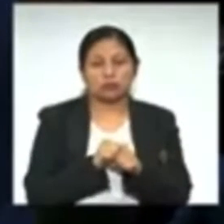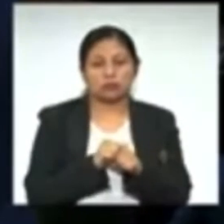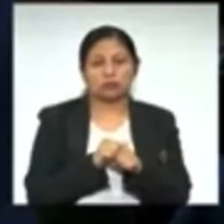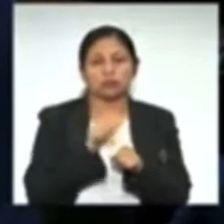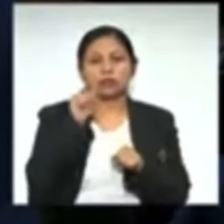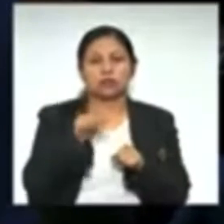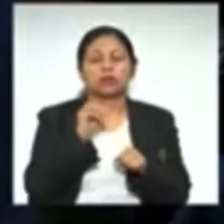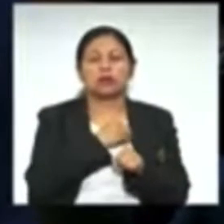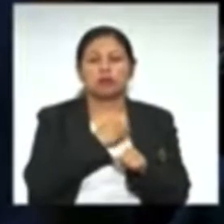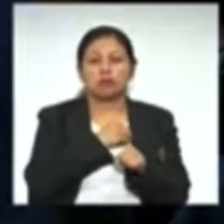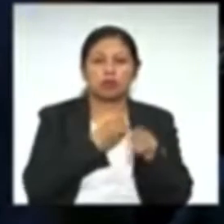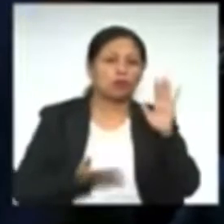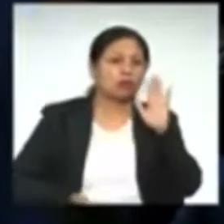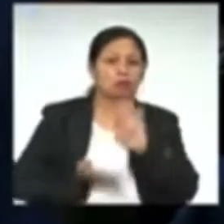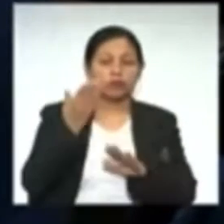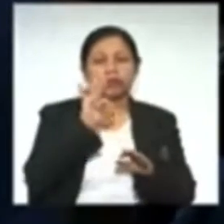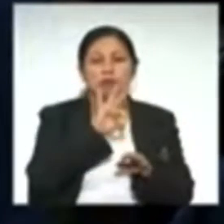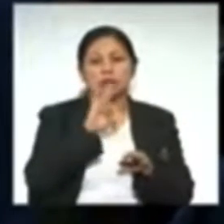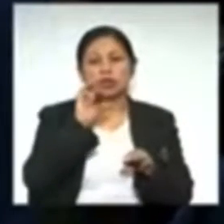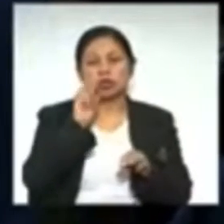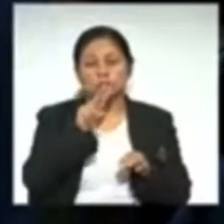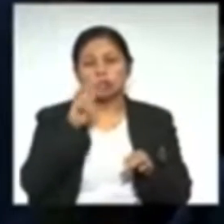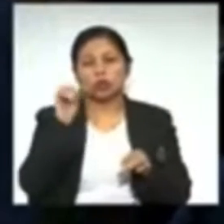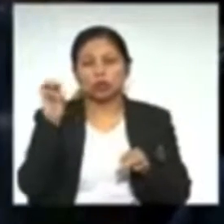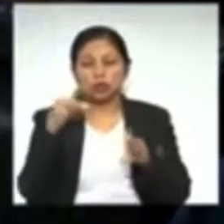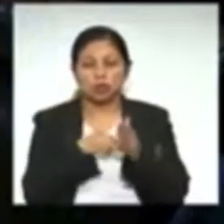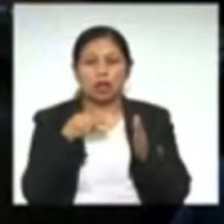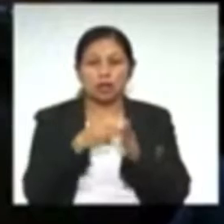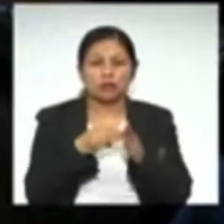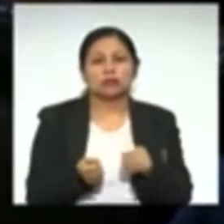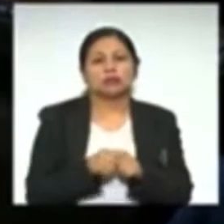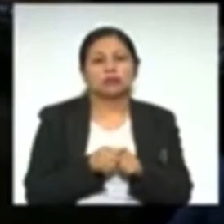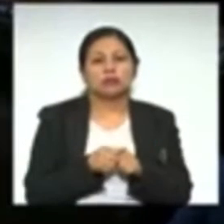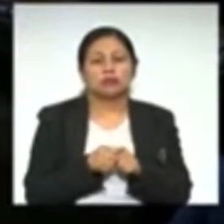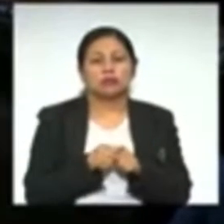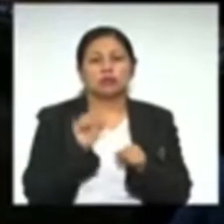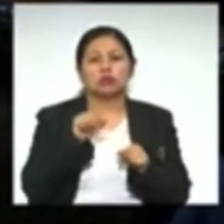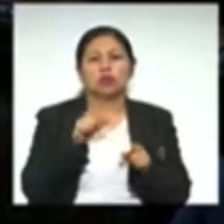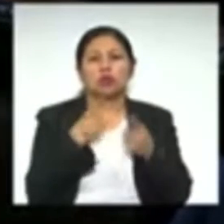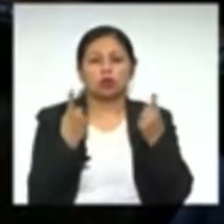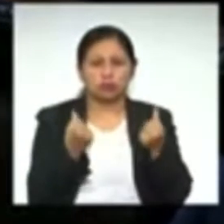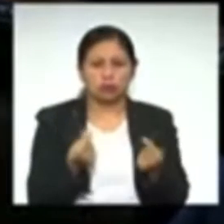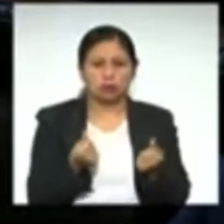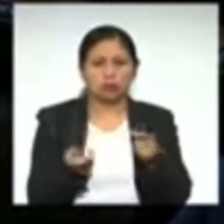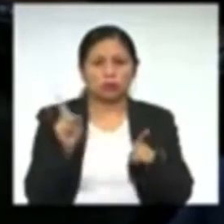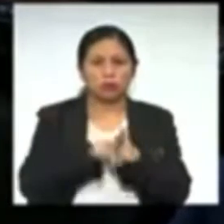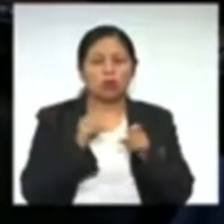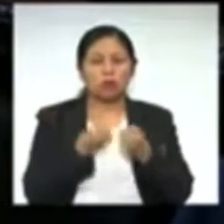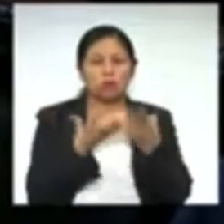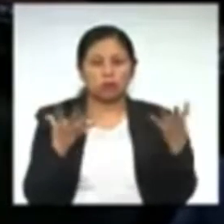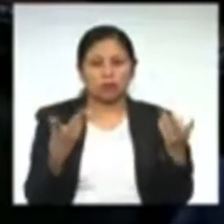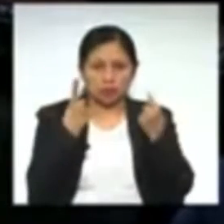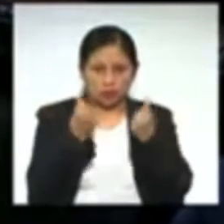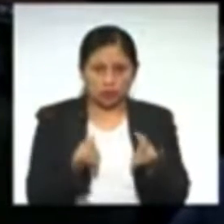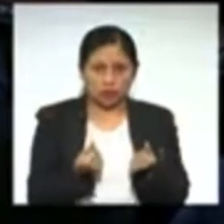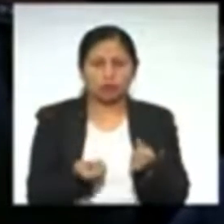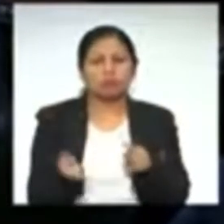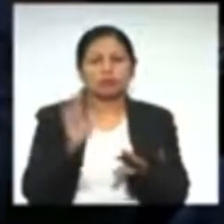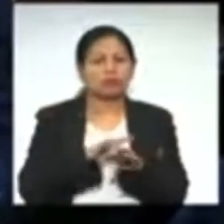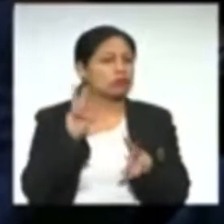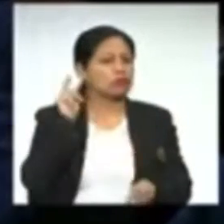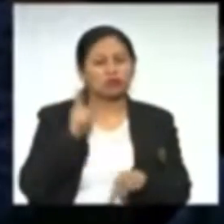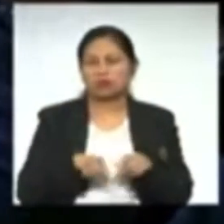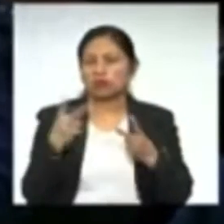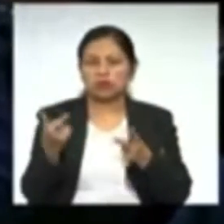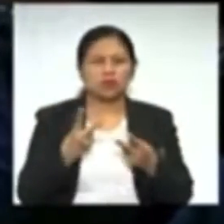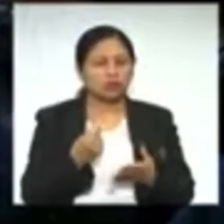y es que quieren aumentarse 3.200 millones de quetzales en un presupuesto, en una ampliación presupuestaria que no